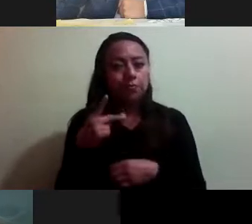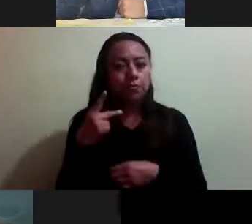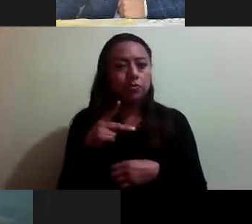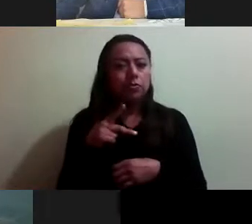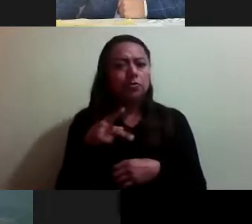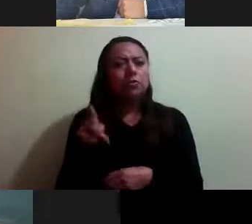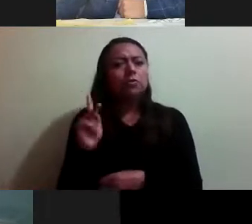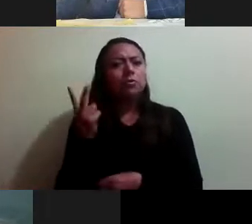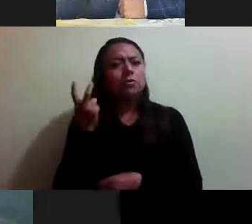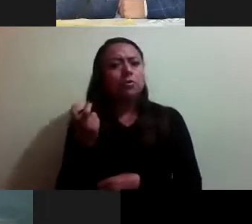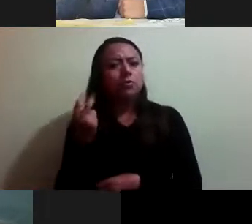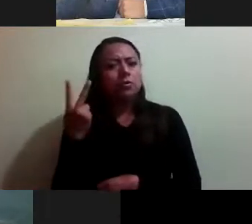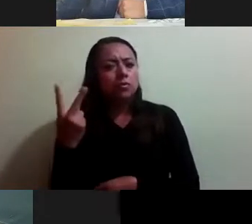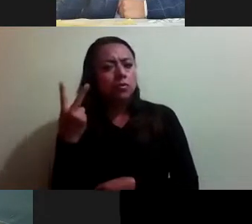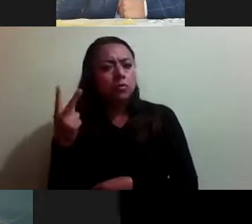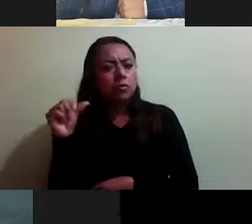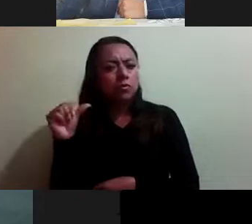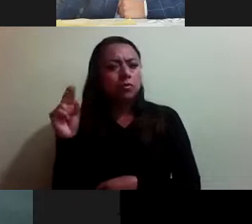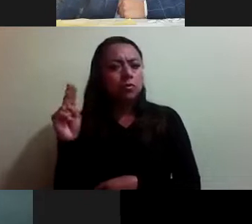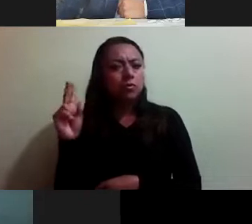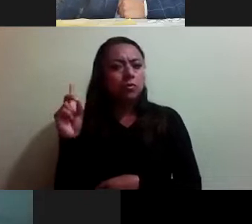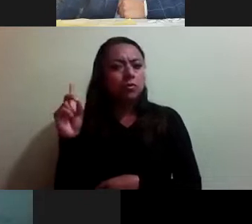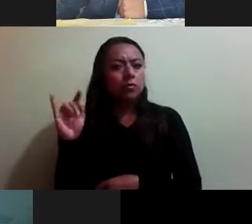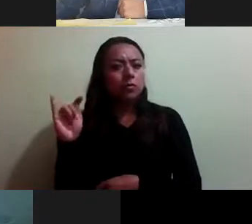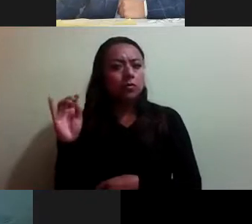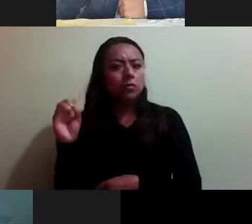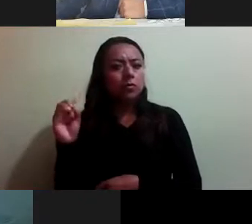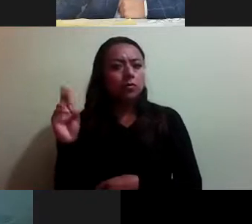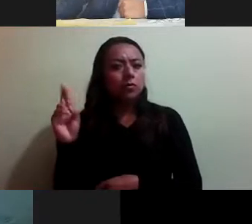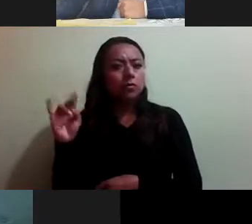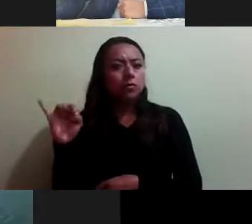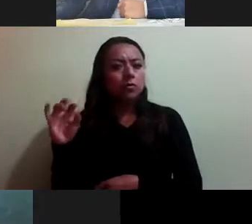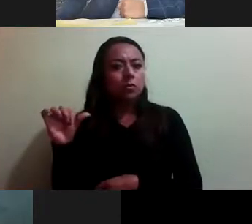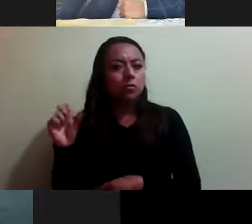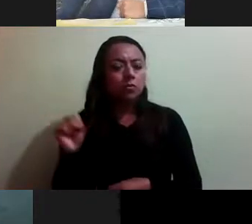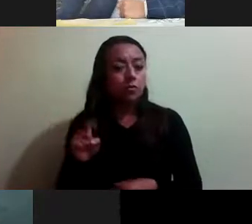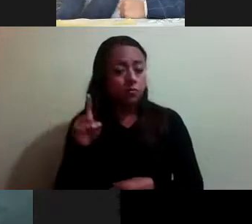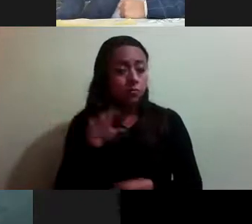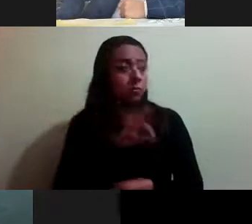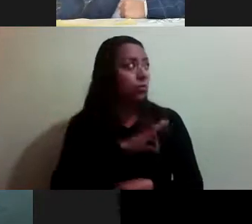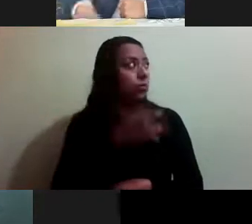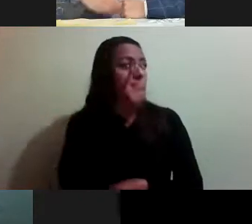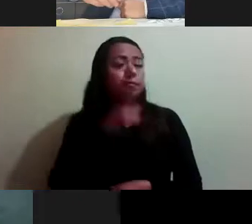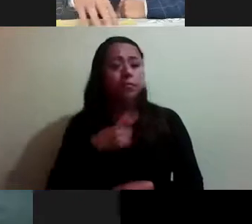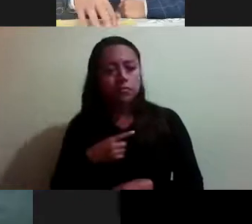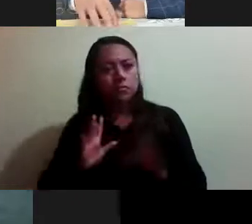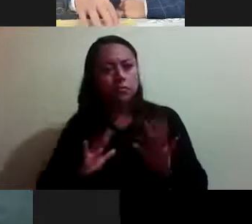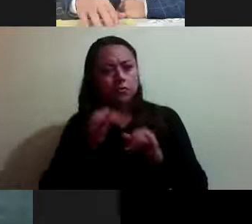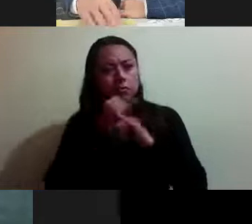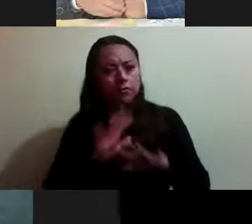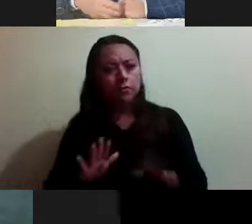2 auditorías, si nos pudiera comentar y tuviera el dato, nos gustaría tenerlo presente, de